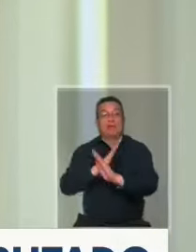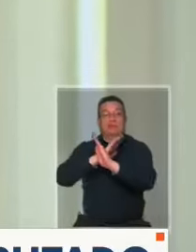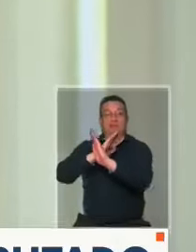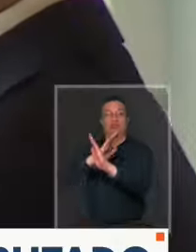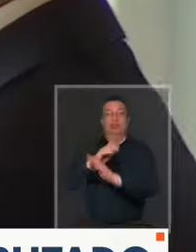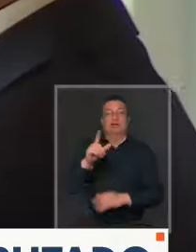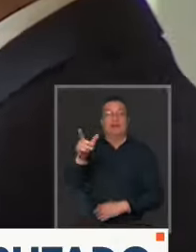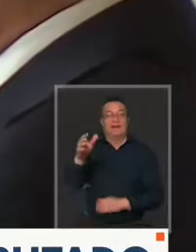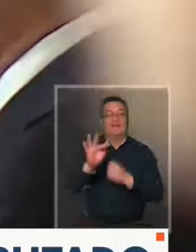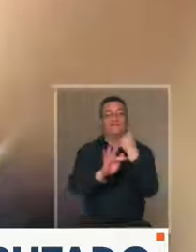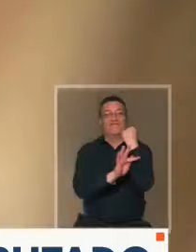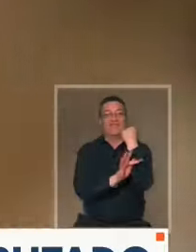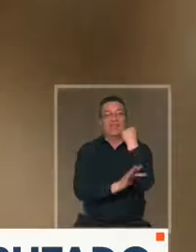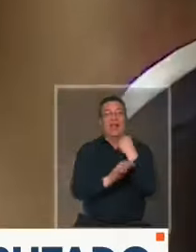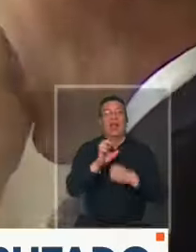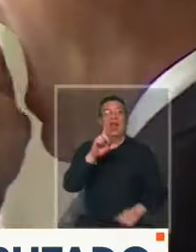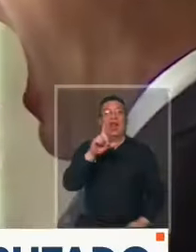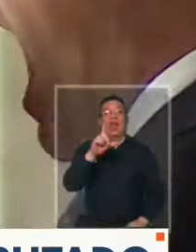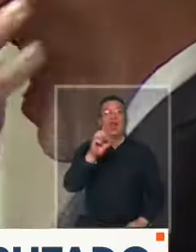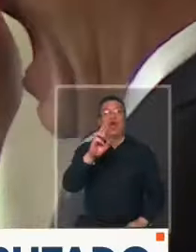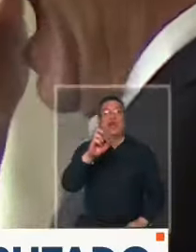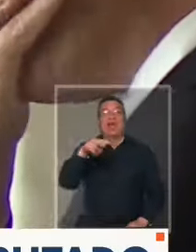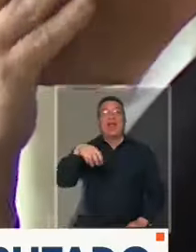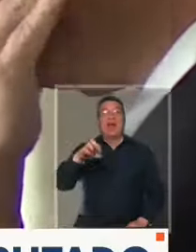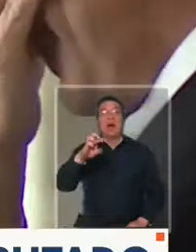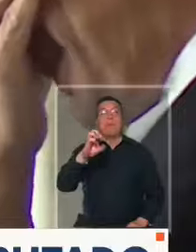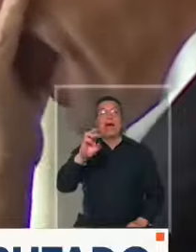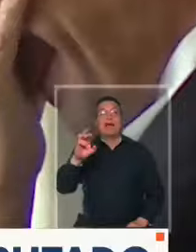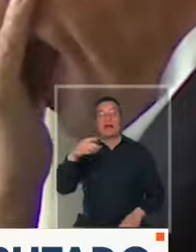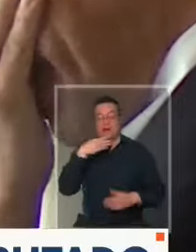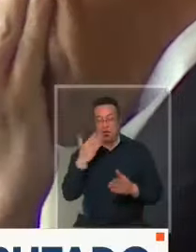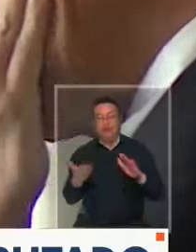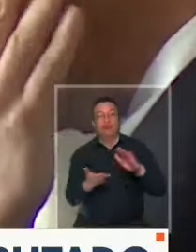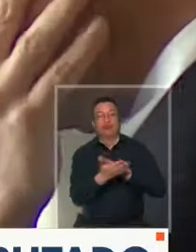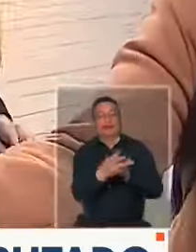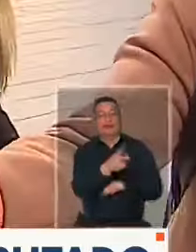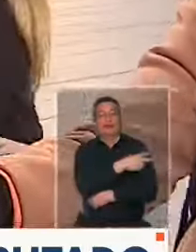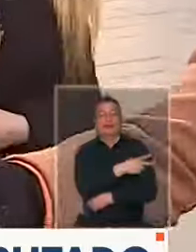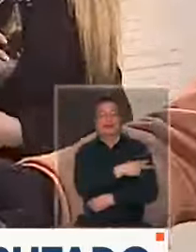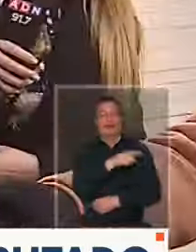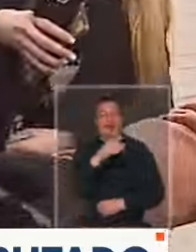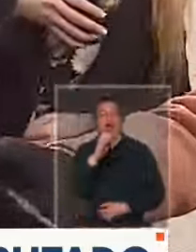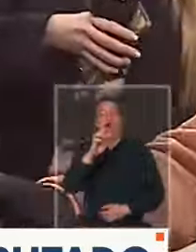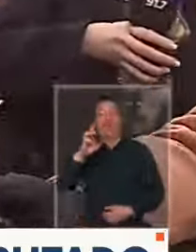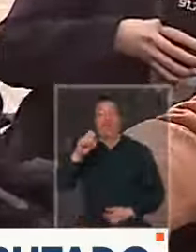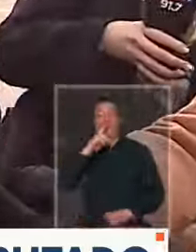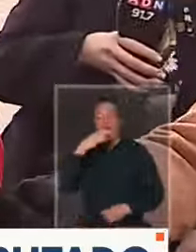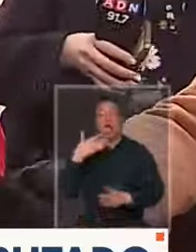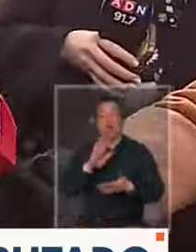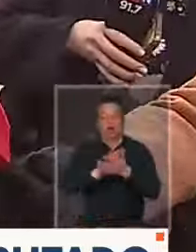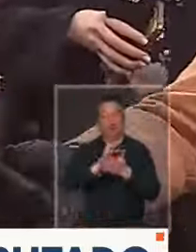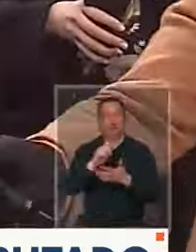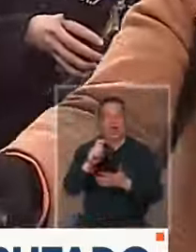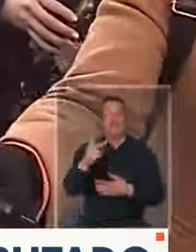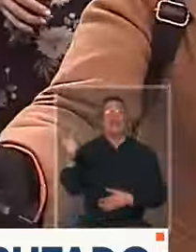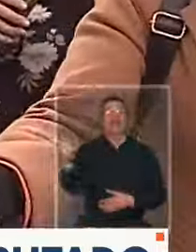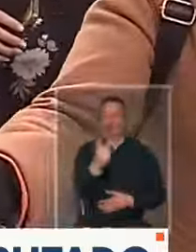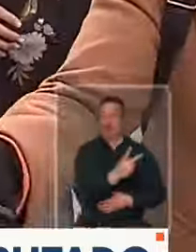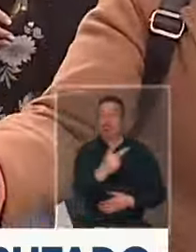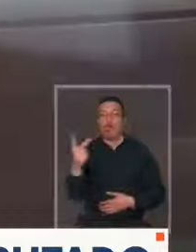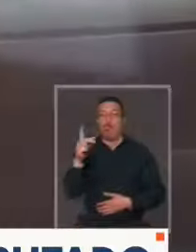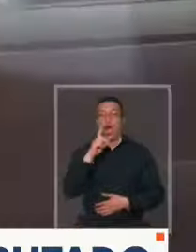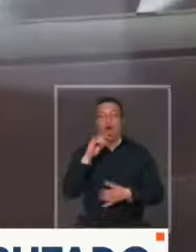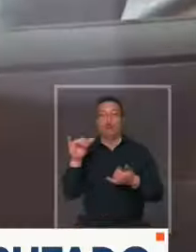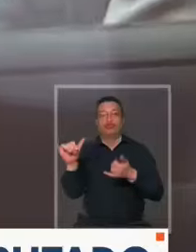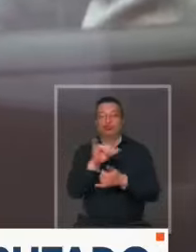Lorena Parra. Además de enviarle su currículum mientras postulaba a la Jefatura Regional Oriente, existen chats de WhatsApp entre ambos, donde